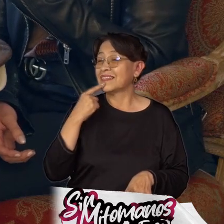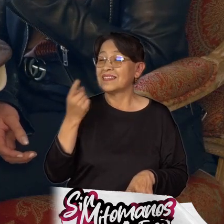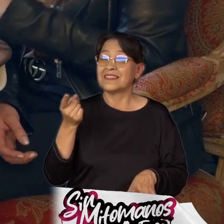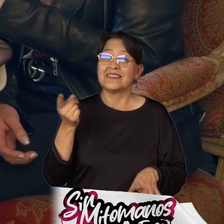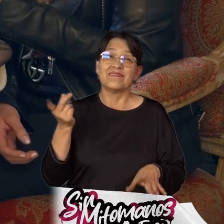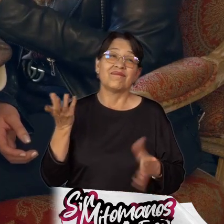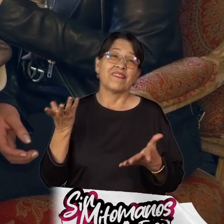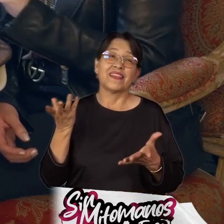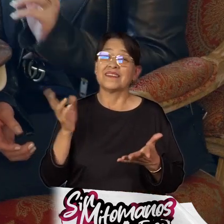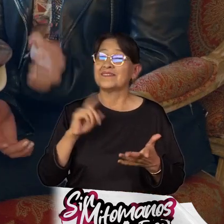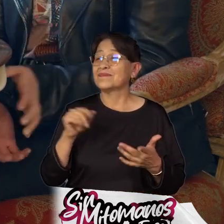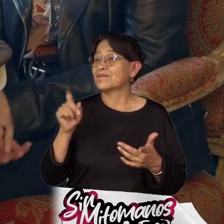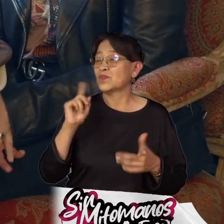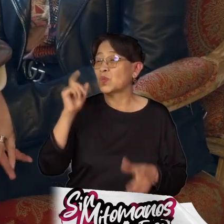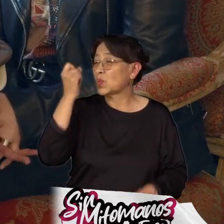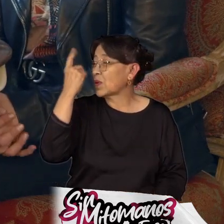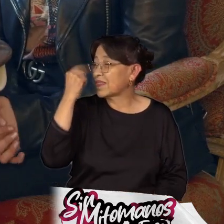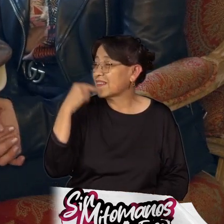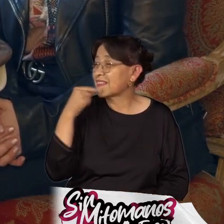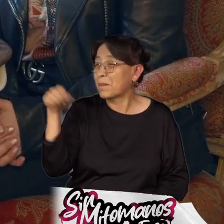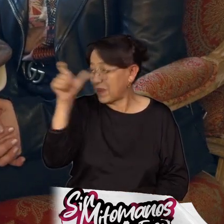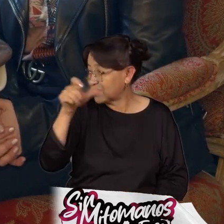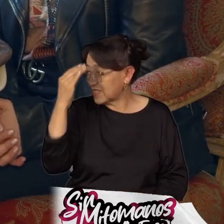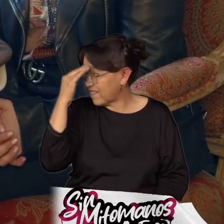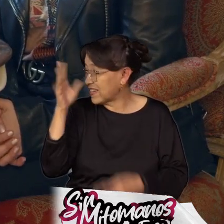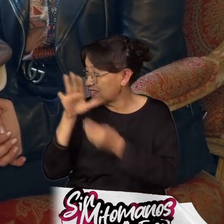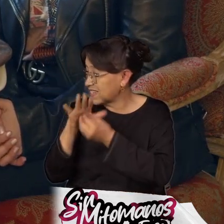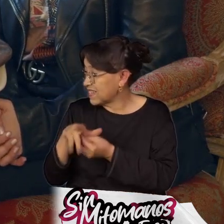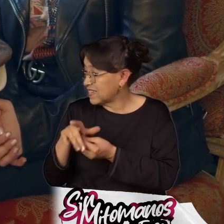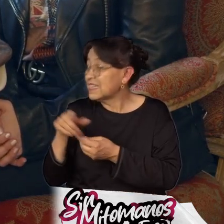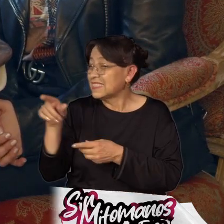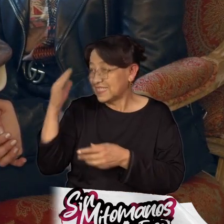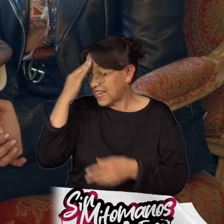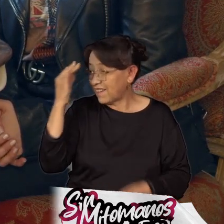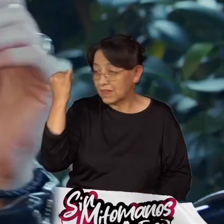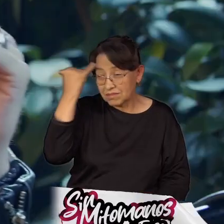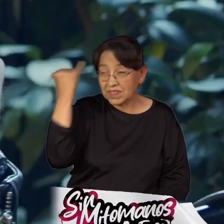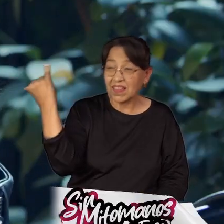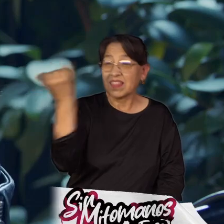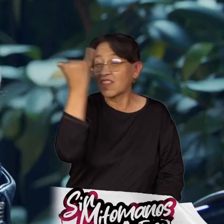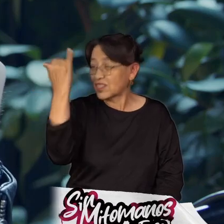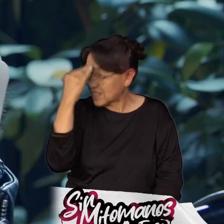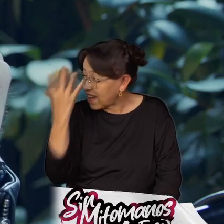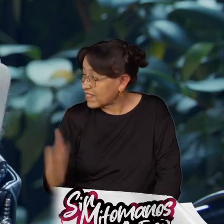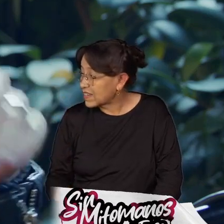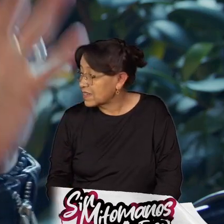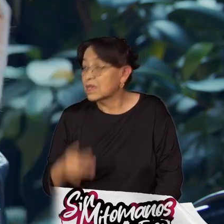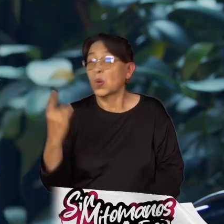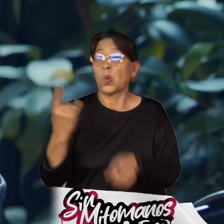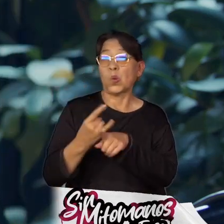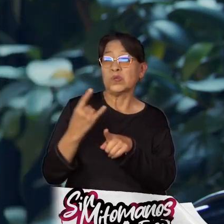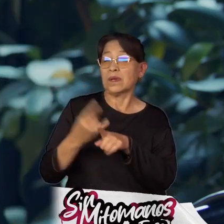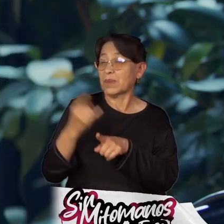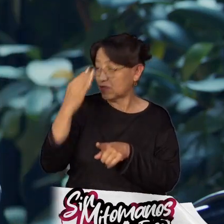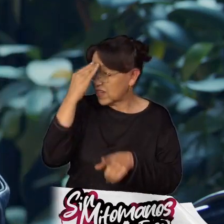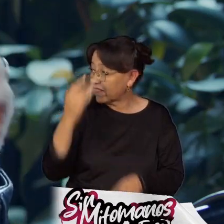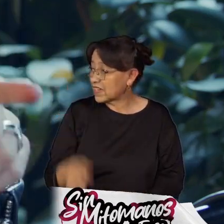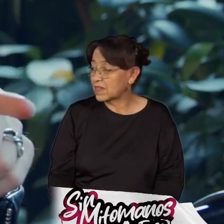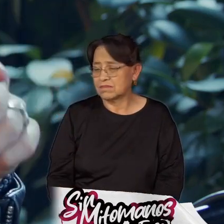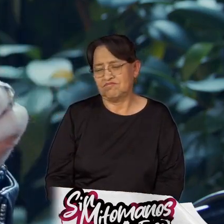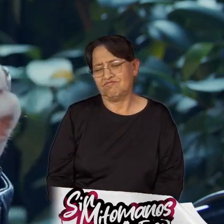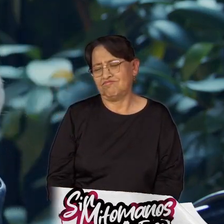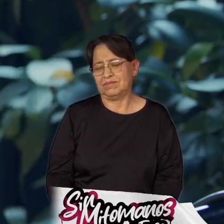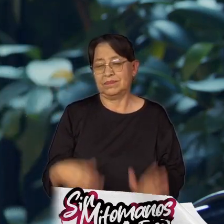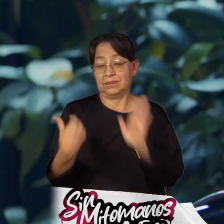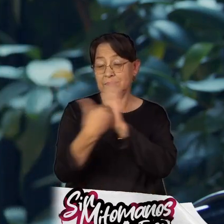los este fríos sí. y ni siquiera entienden qué es discriminación, ni siquiera saben qué es ideología Por eso, pero no estamos hablando y la de eso. usan. Y aquí